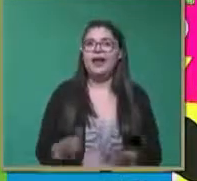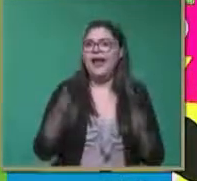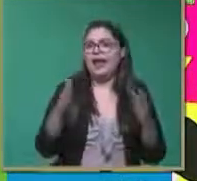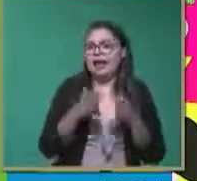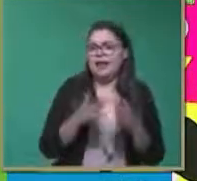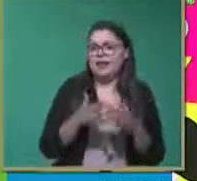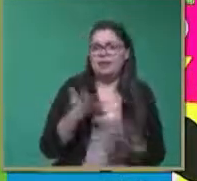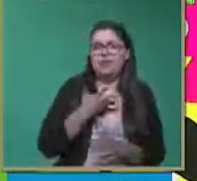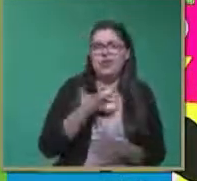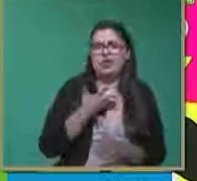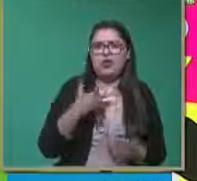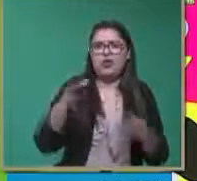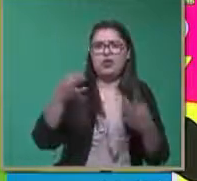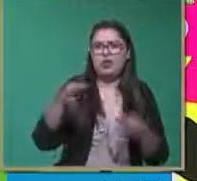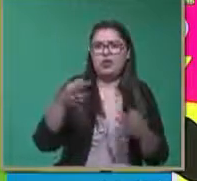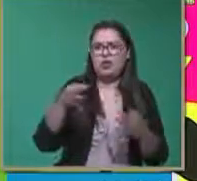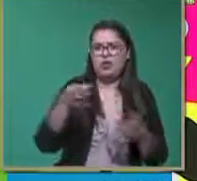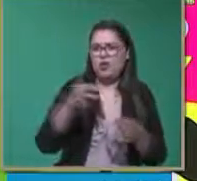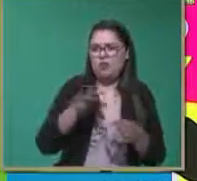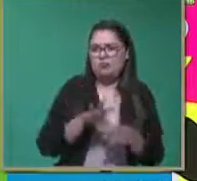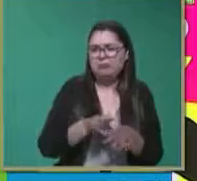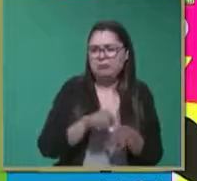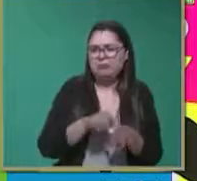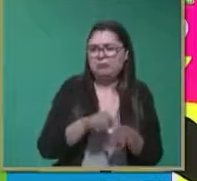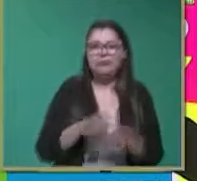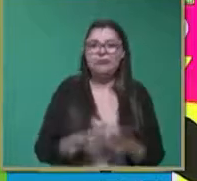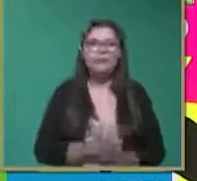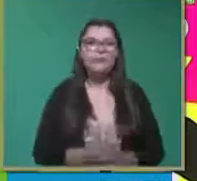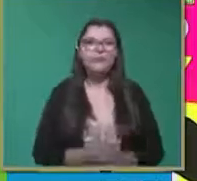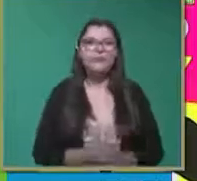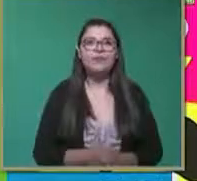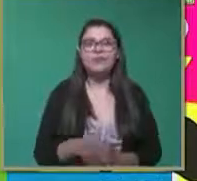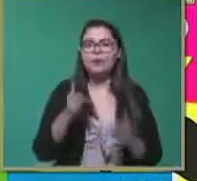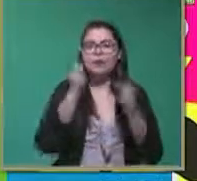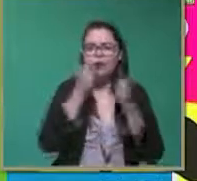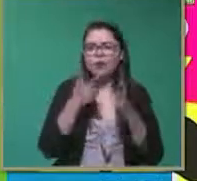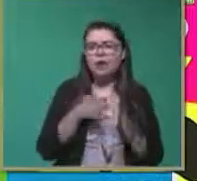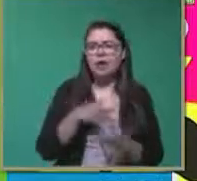lo puedes hacer con un solo color y van